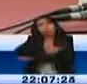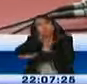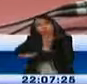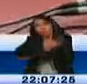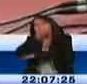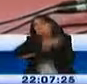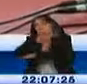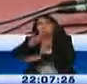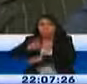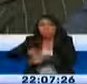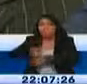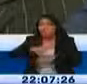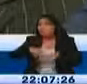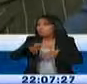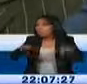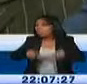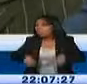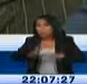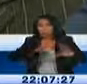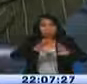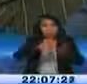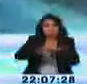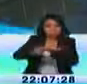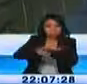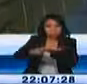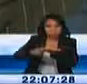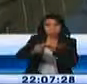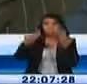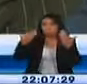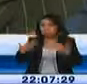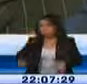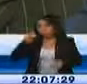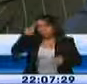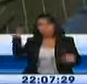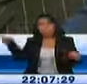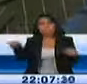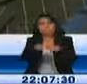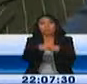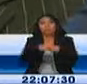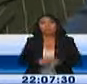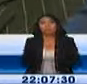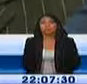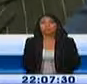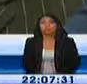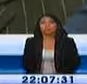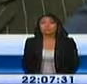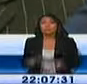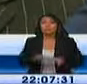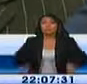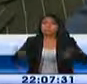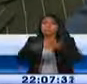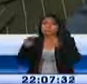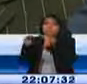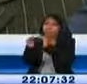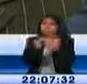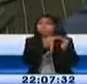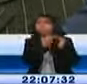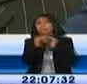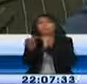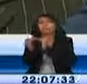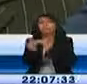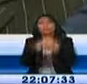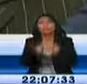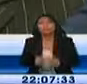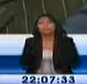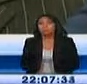algunas resoluciones. Ratificar que la democracia es una forma de vida y de gobierno legítima y que proviene de la voluntad